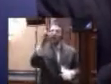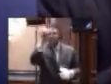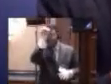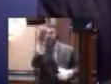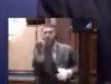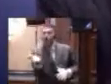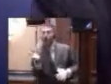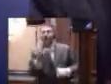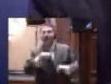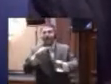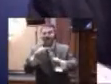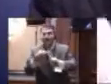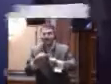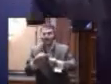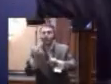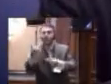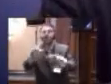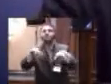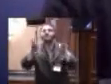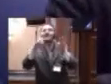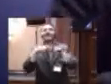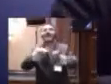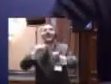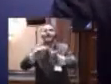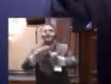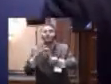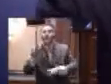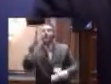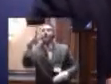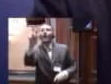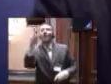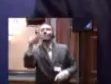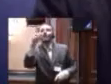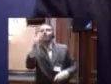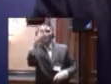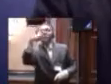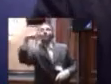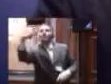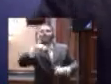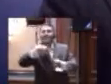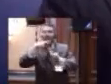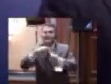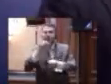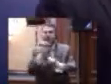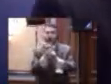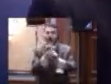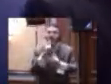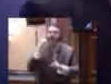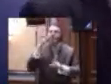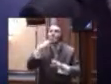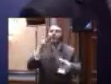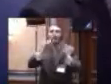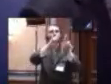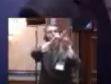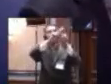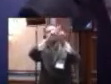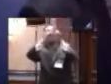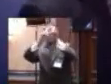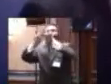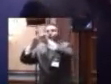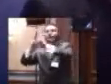los protagonistas de este cambio inicial en Egipto, no han sido los partidos